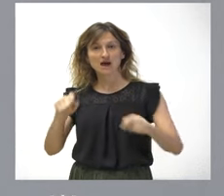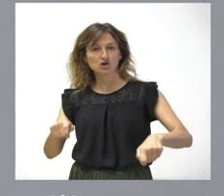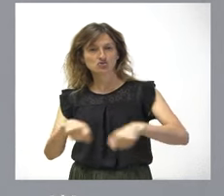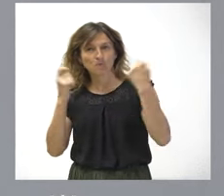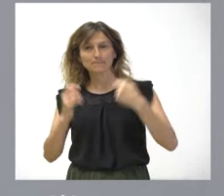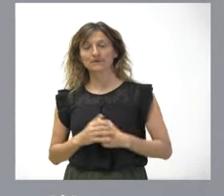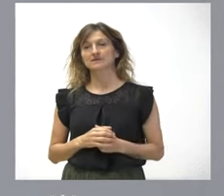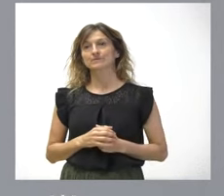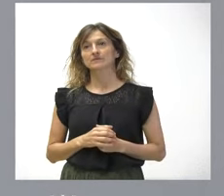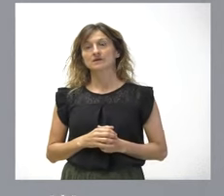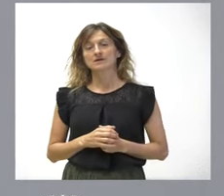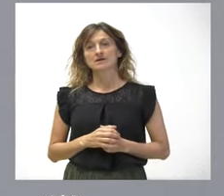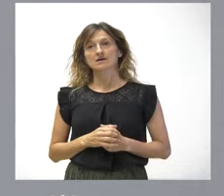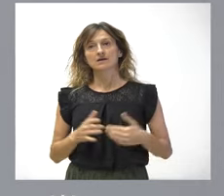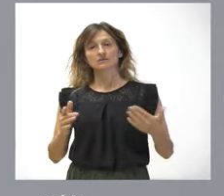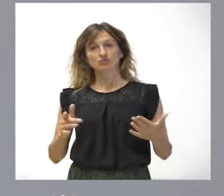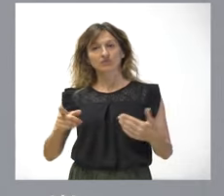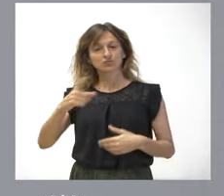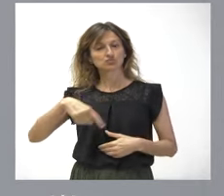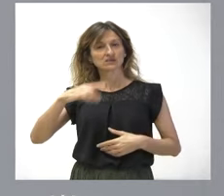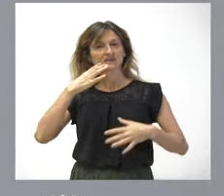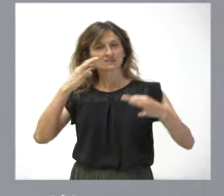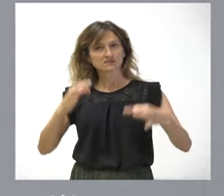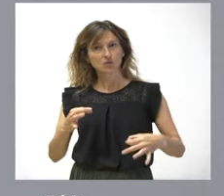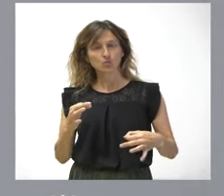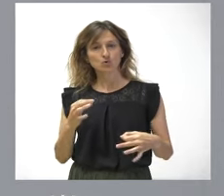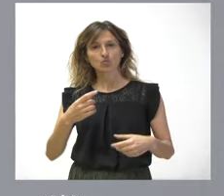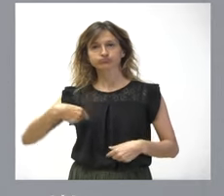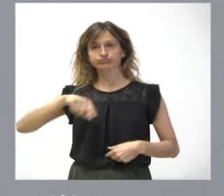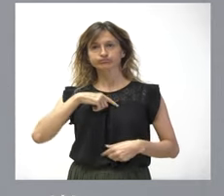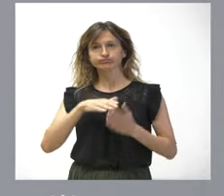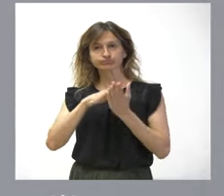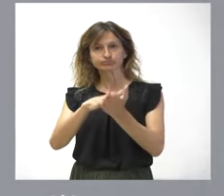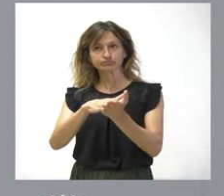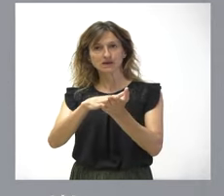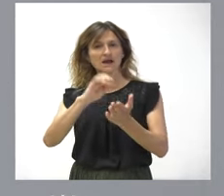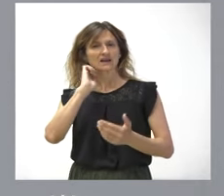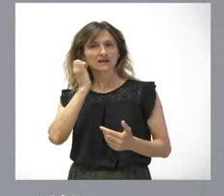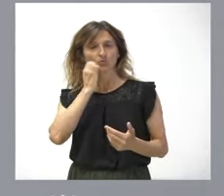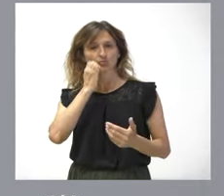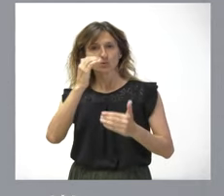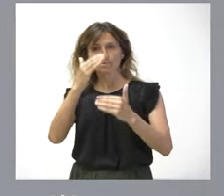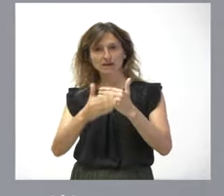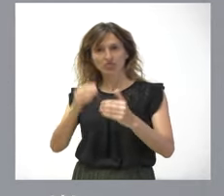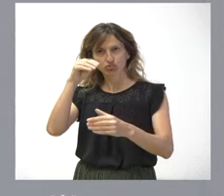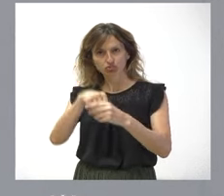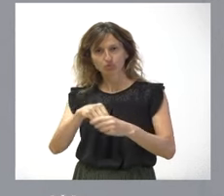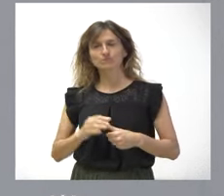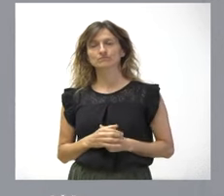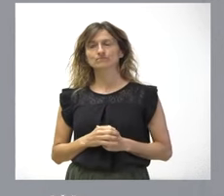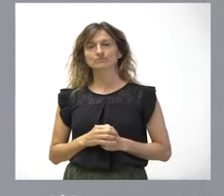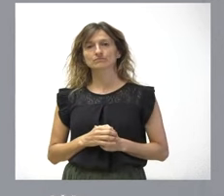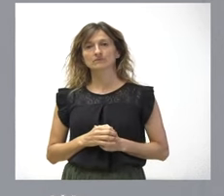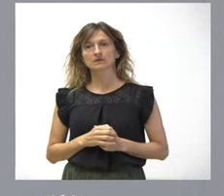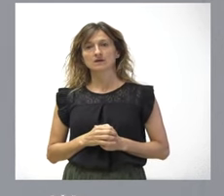tanto lo que tengan ustedes por seguro es que presentaremos ese recurso que lo presentaremos en plazo que aprobaremos el